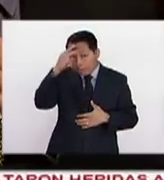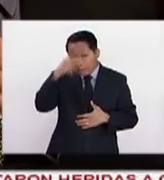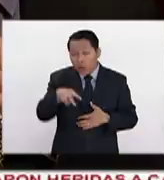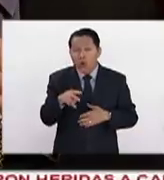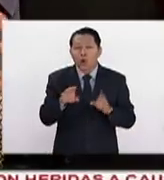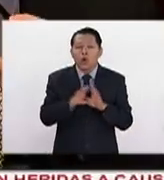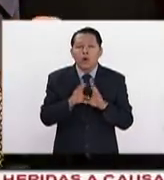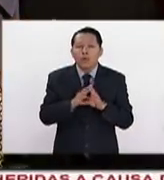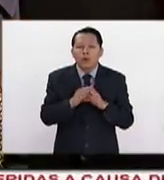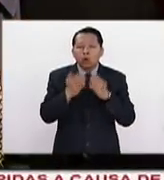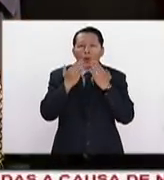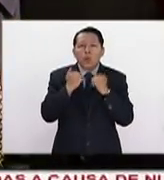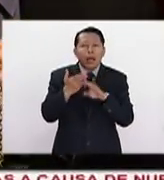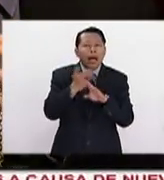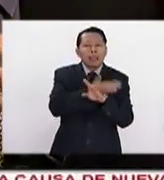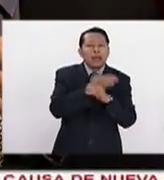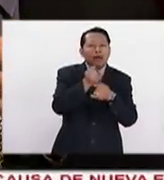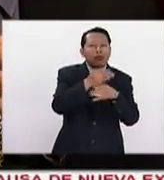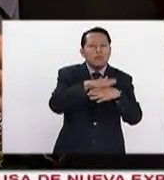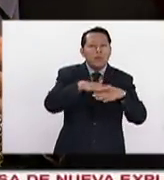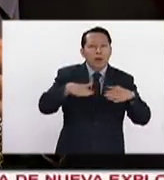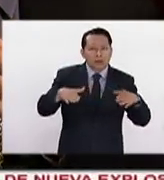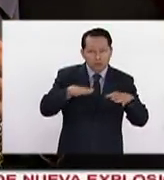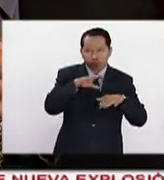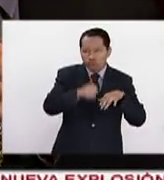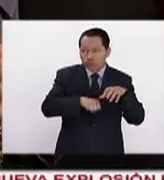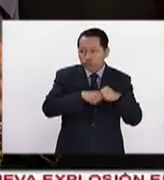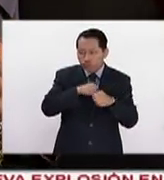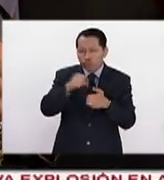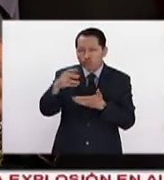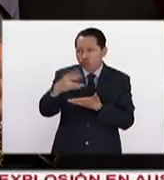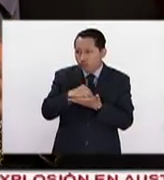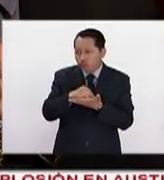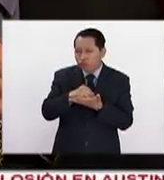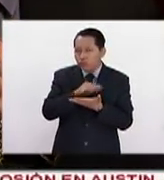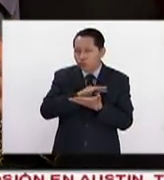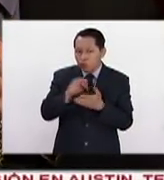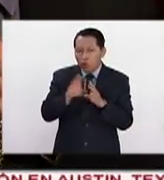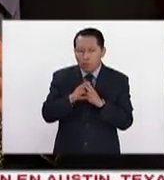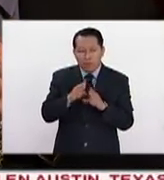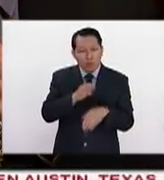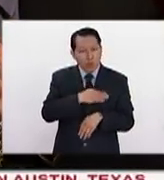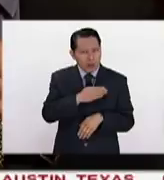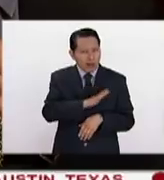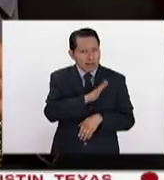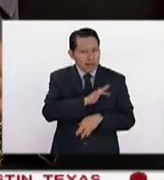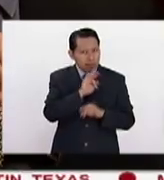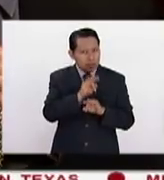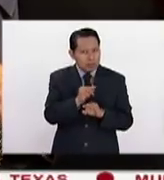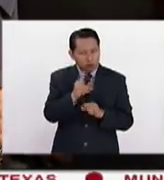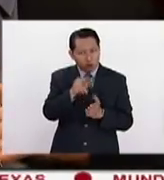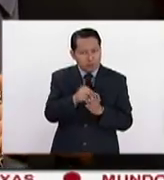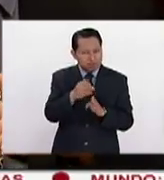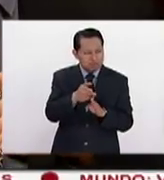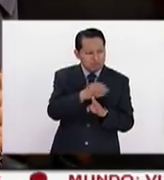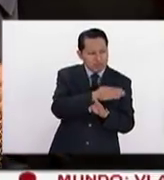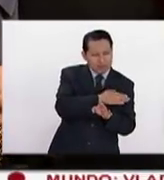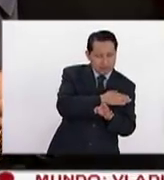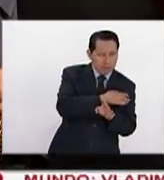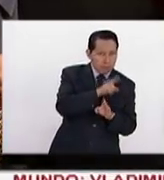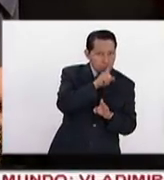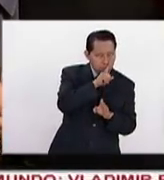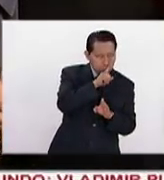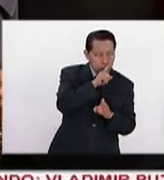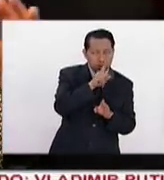había producido información tan buena, de tan buena calidad antes del año 2000 como del 2000 para adelante.